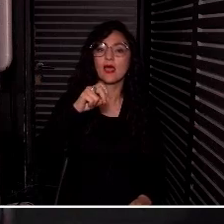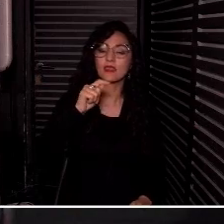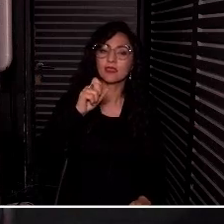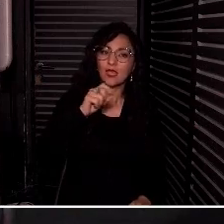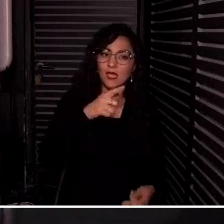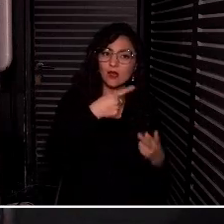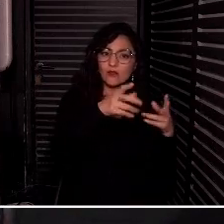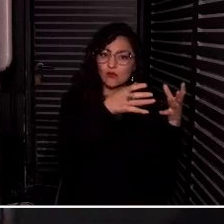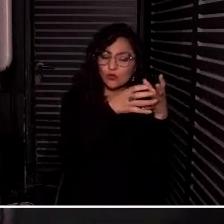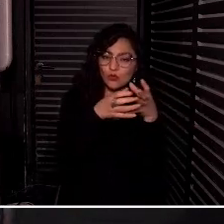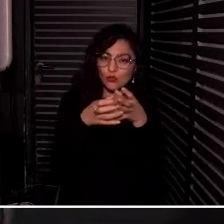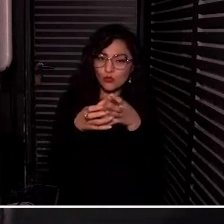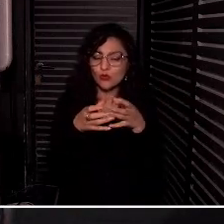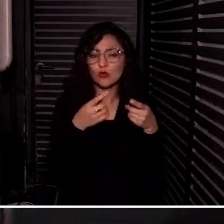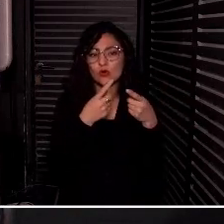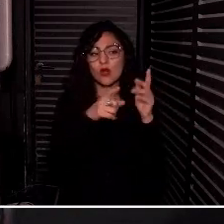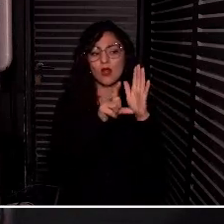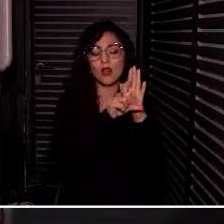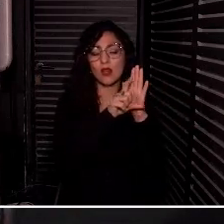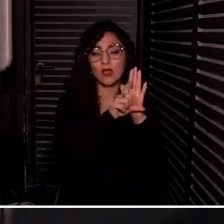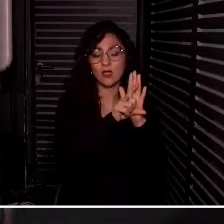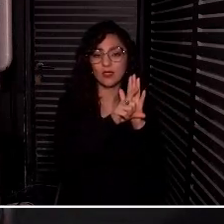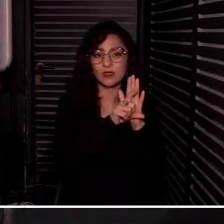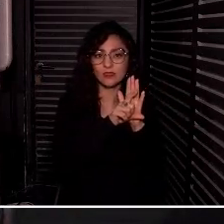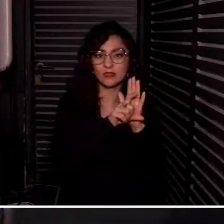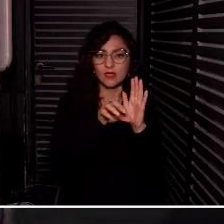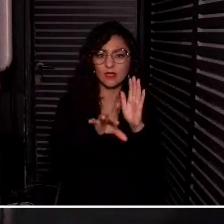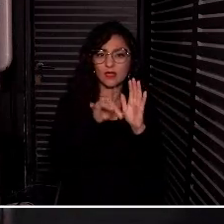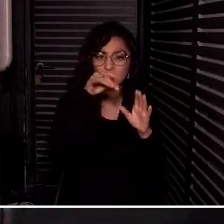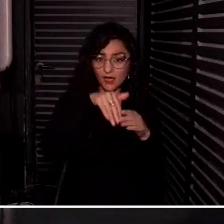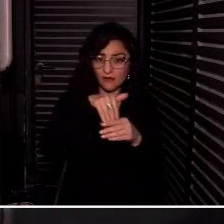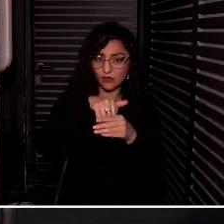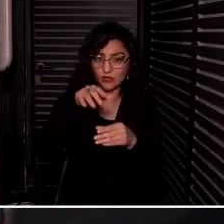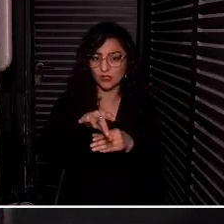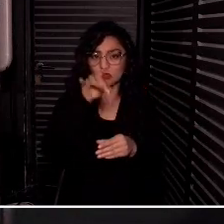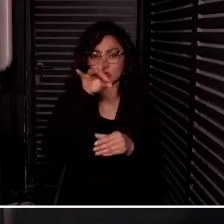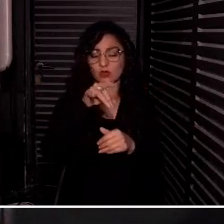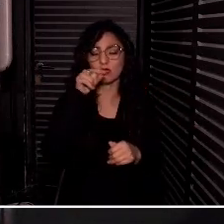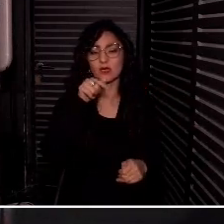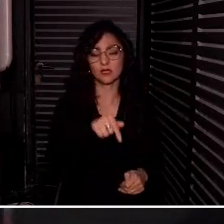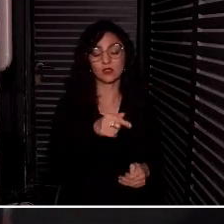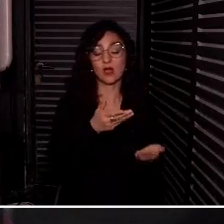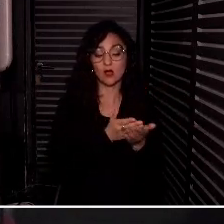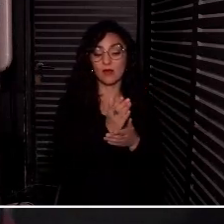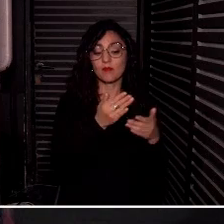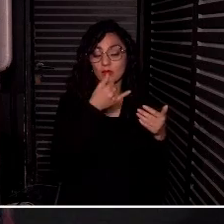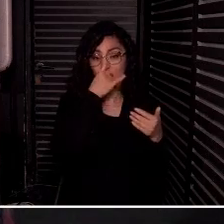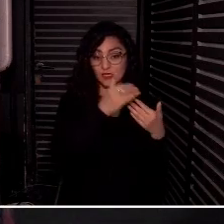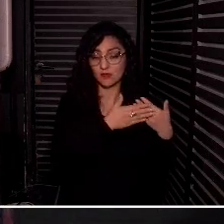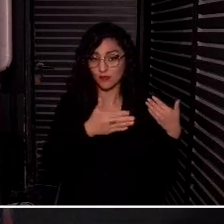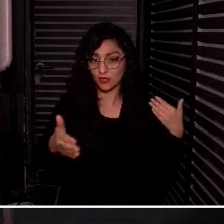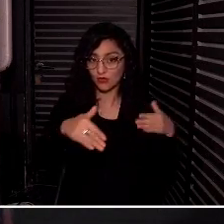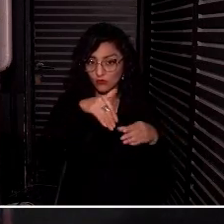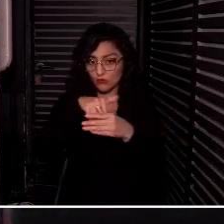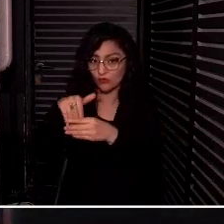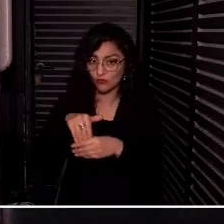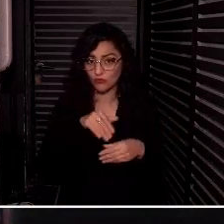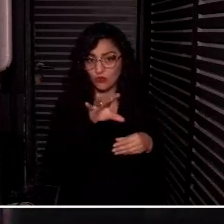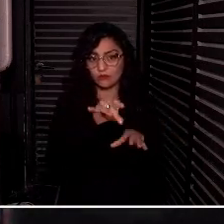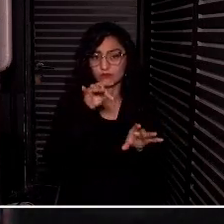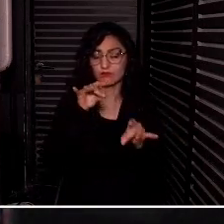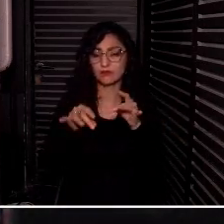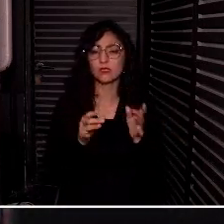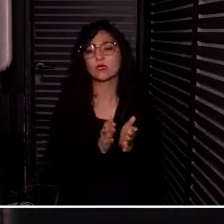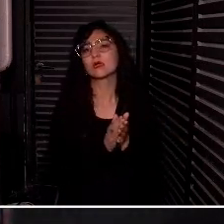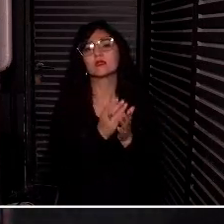canales de televisión es modificar la ley electoral hoy día ustedes saben que empieza el periodo electoral y en Chile lo que tenemos en la franja electoral digamos que son